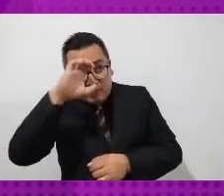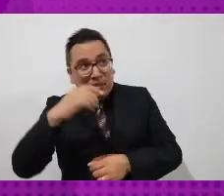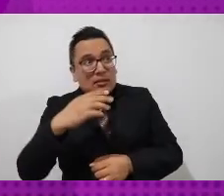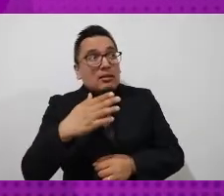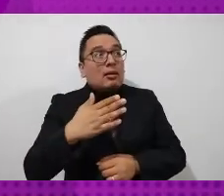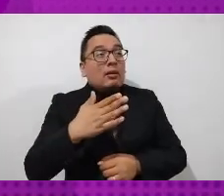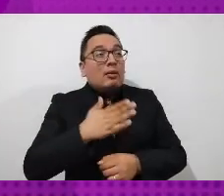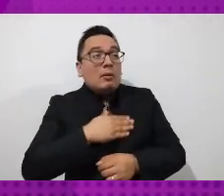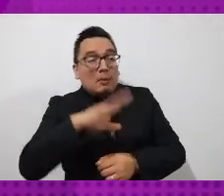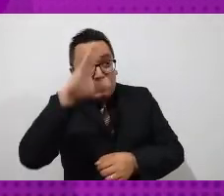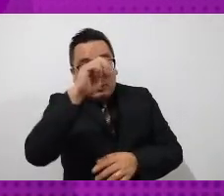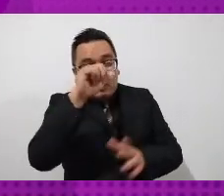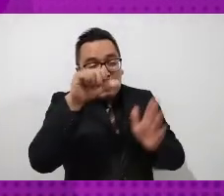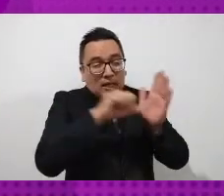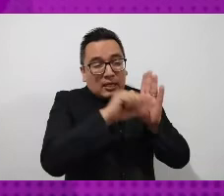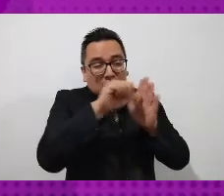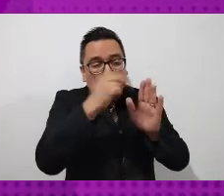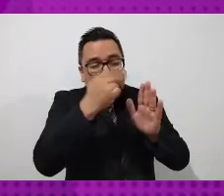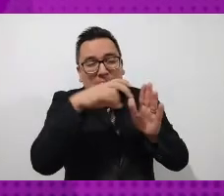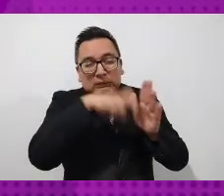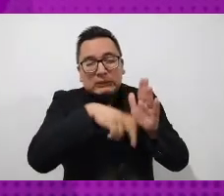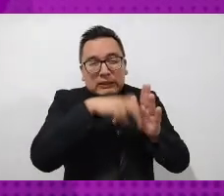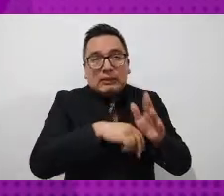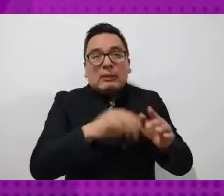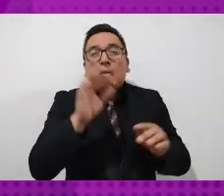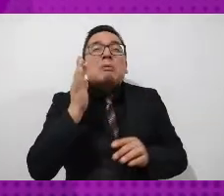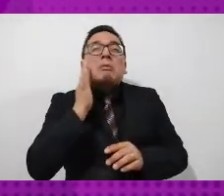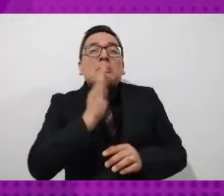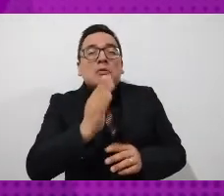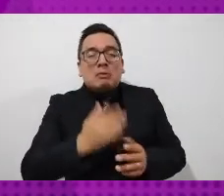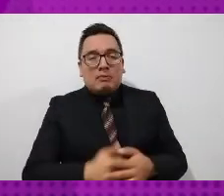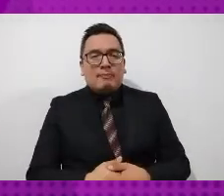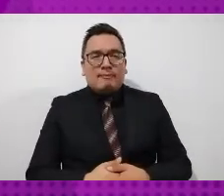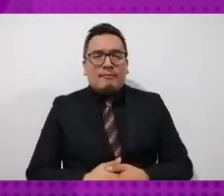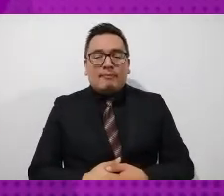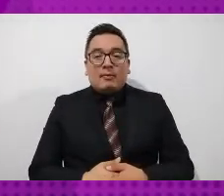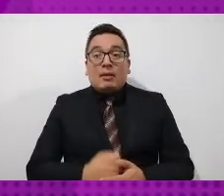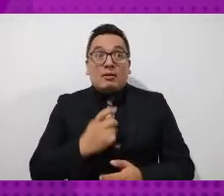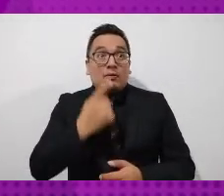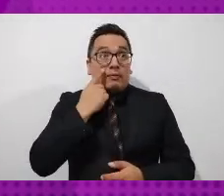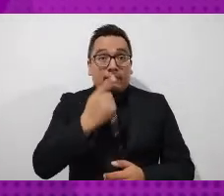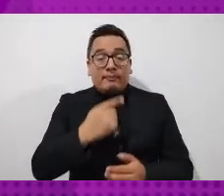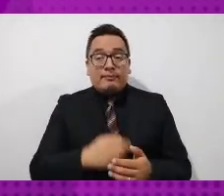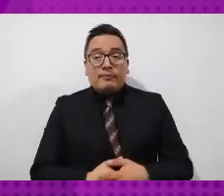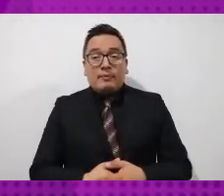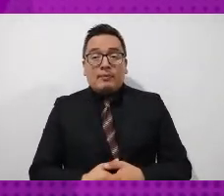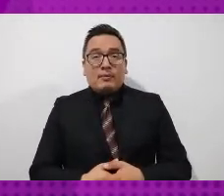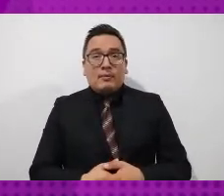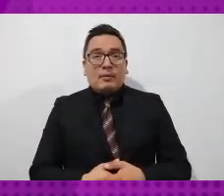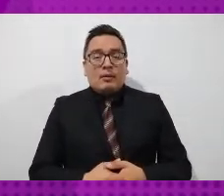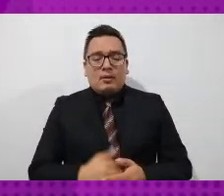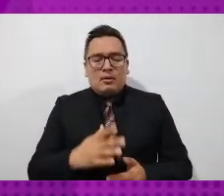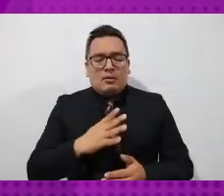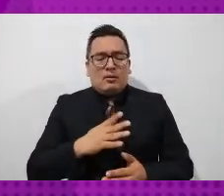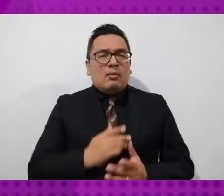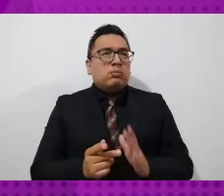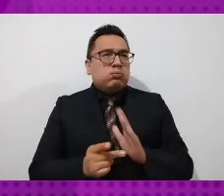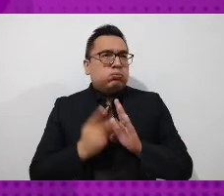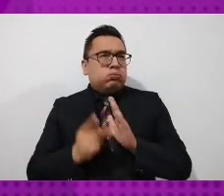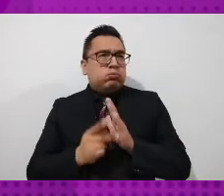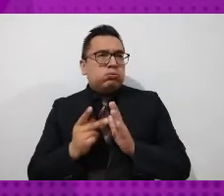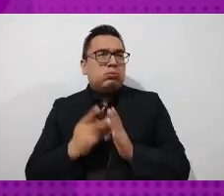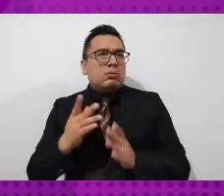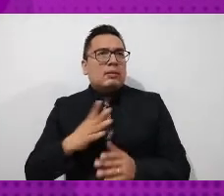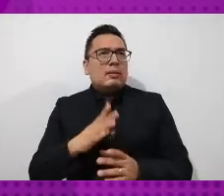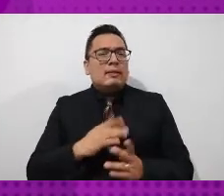este articulito puede ser cambiado. También te puedo yo decir, y esto a mí me da mucho gusto, que ya en varias instituciones de